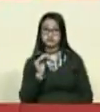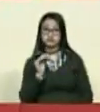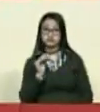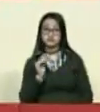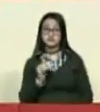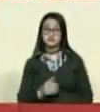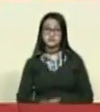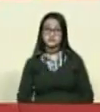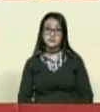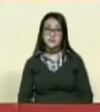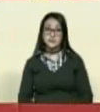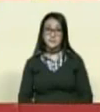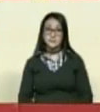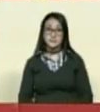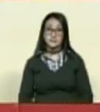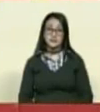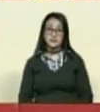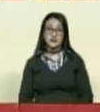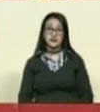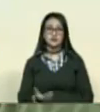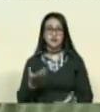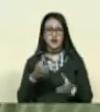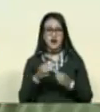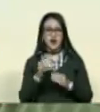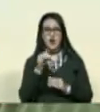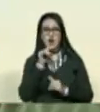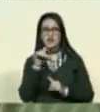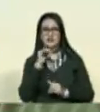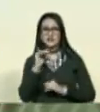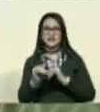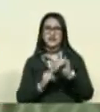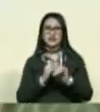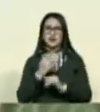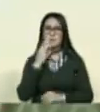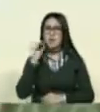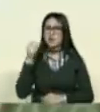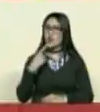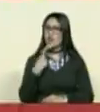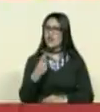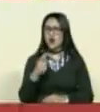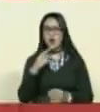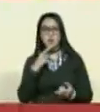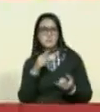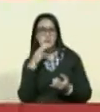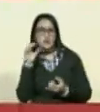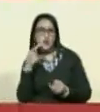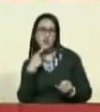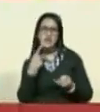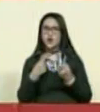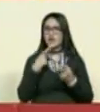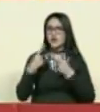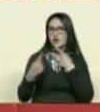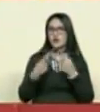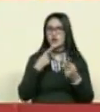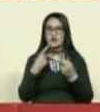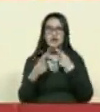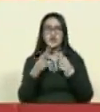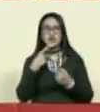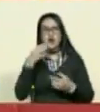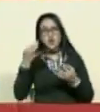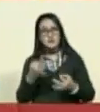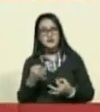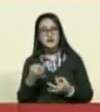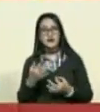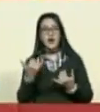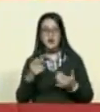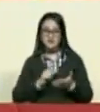Porque entonces empezaron todas las agencias de noticias internacionales. Que Maduro dijo, que no dijo, que dijo, no, que yo dije. Lo que dije, lo dije y lo dije bien. Y